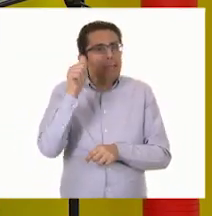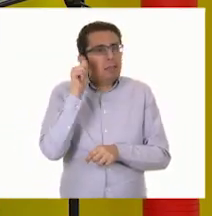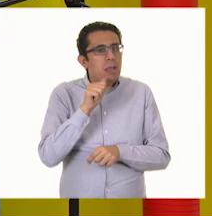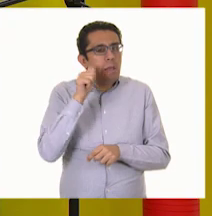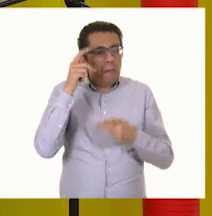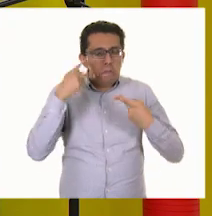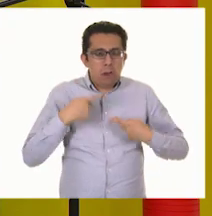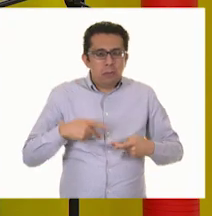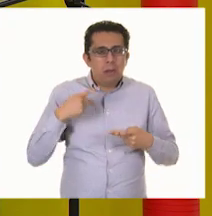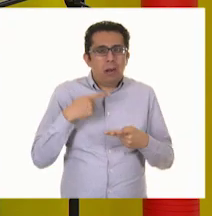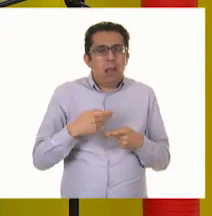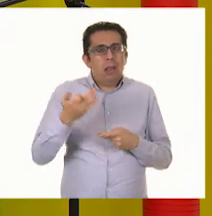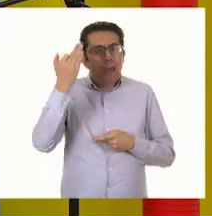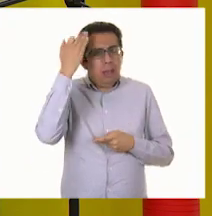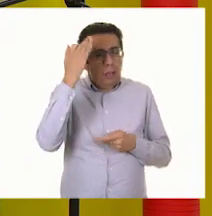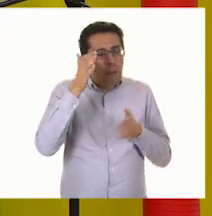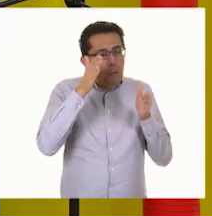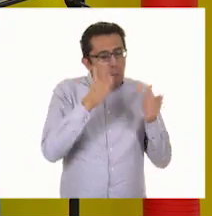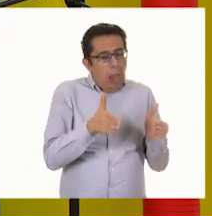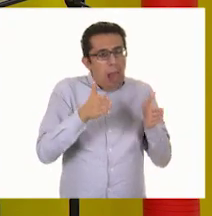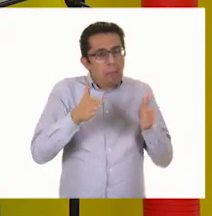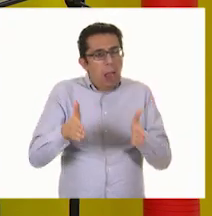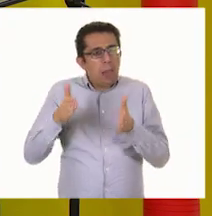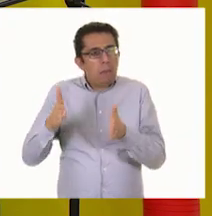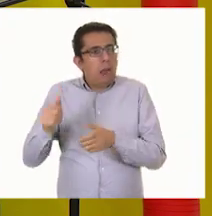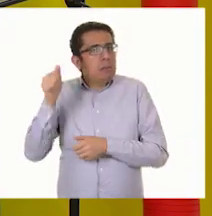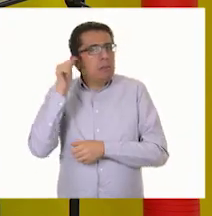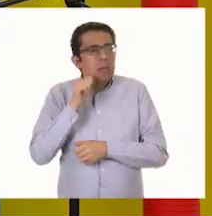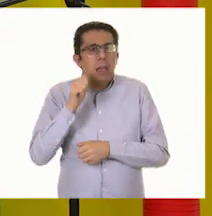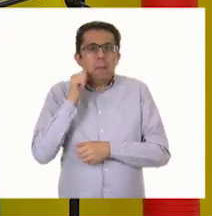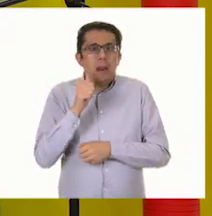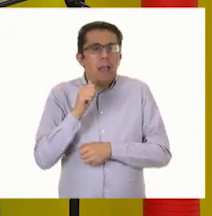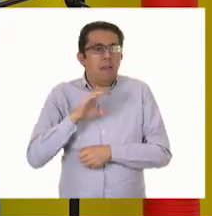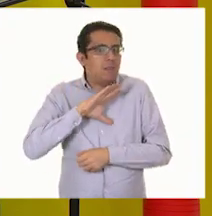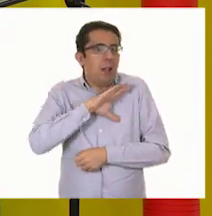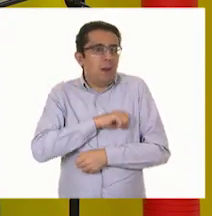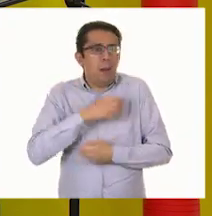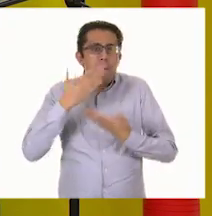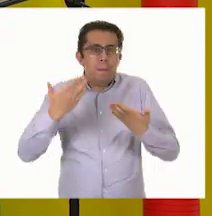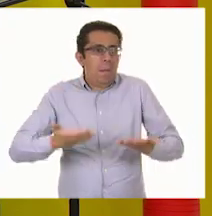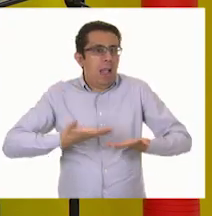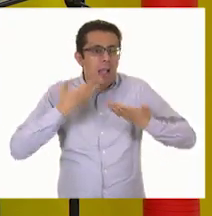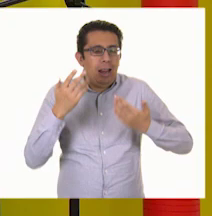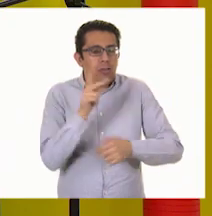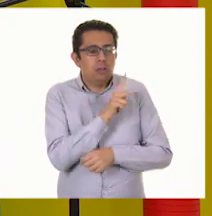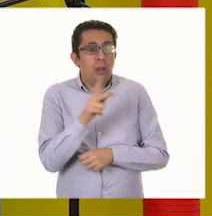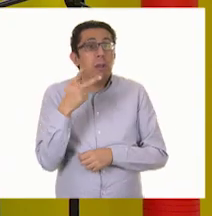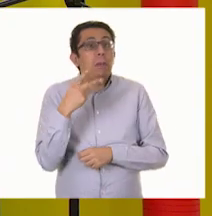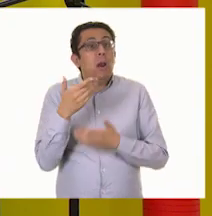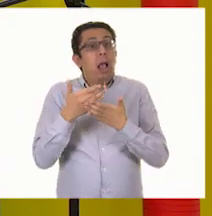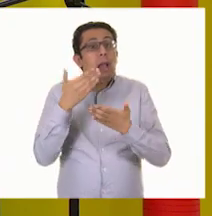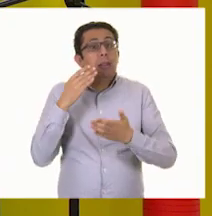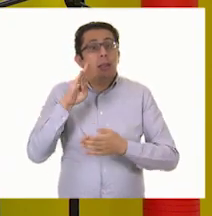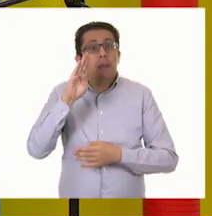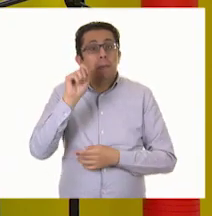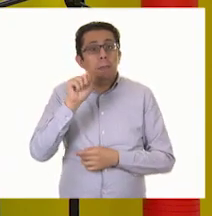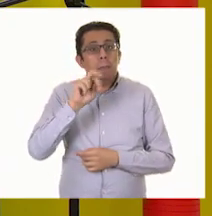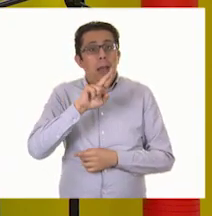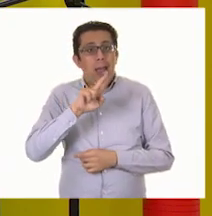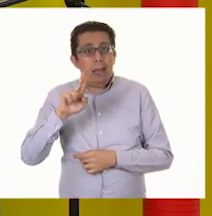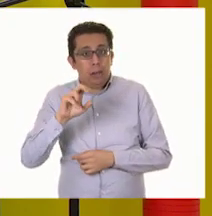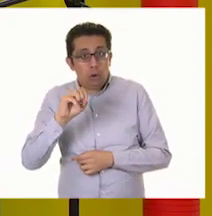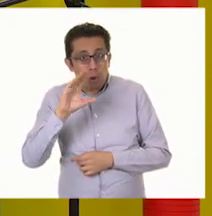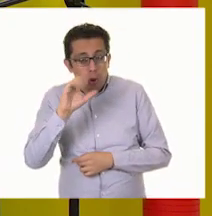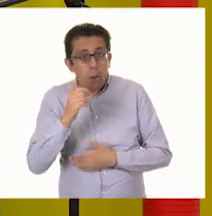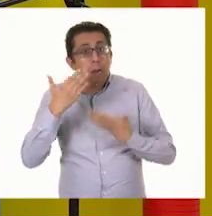épocas, desde el romanticismo hasta el barroco, hasta la actualidad, nos encanta bailar. Solo que en el barroco las danzas eran un poco